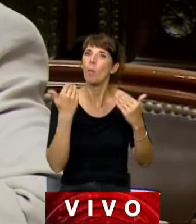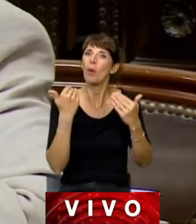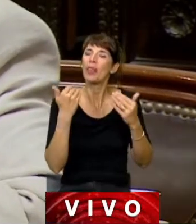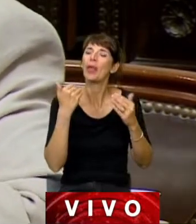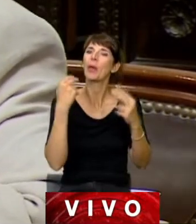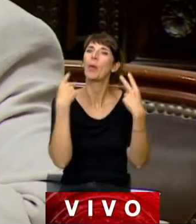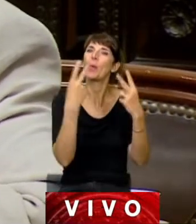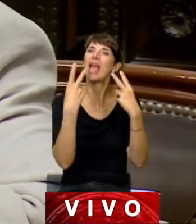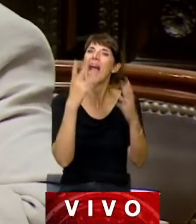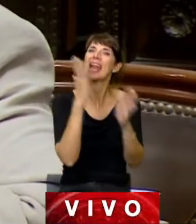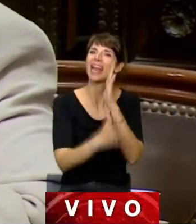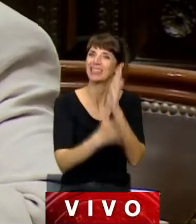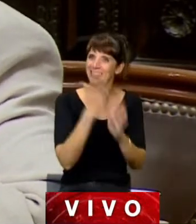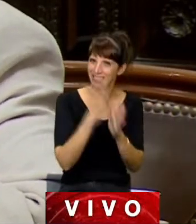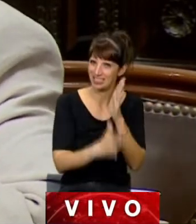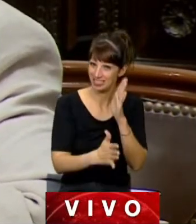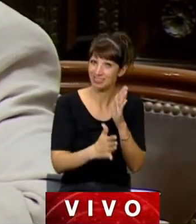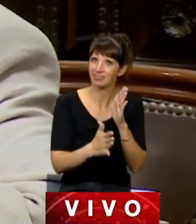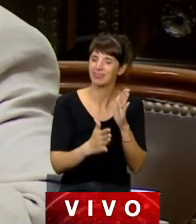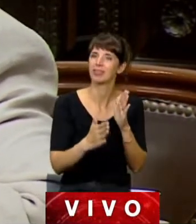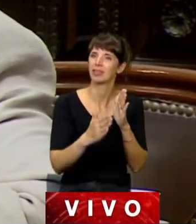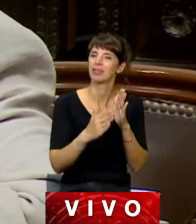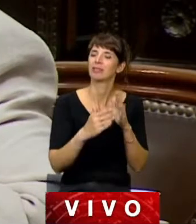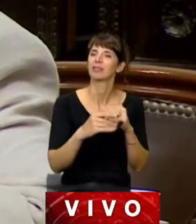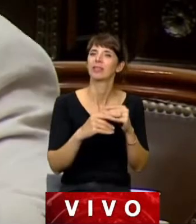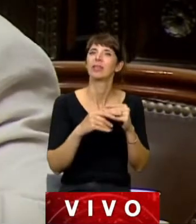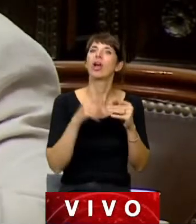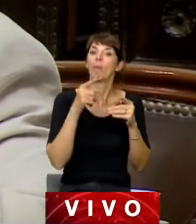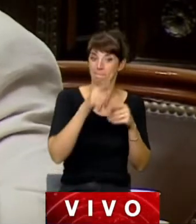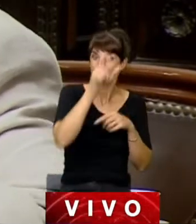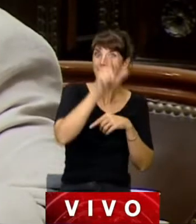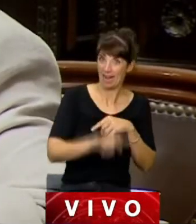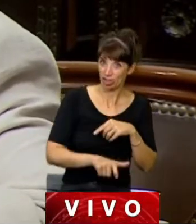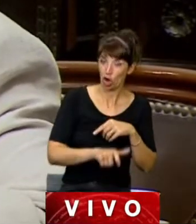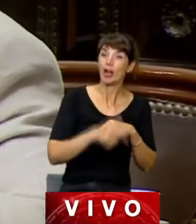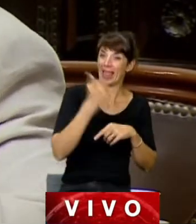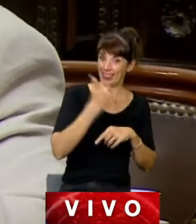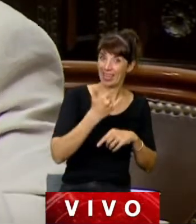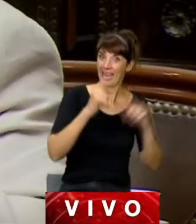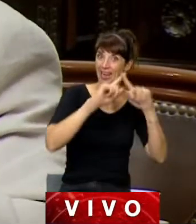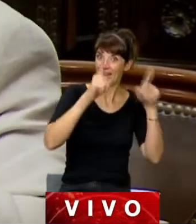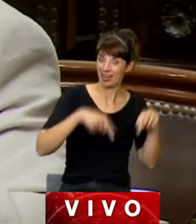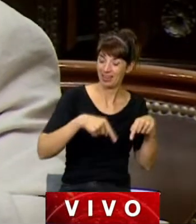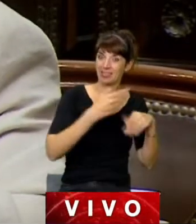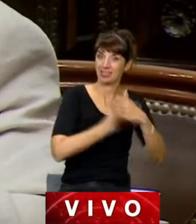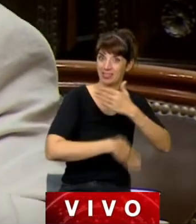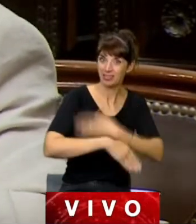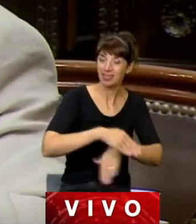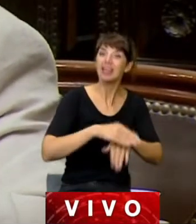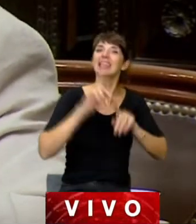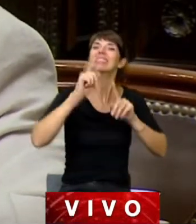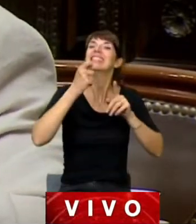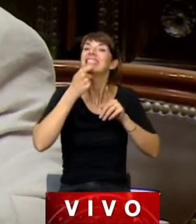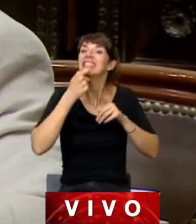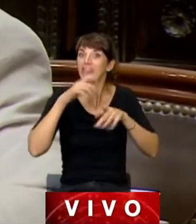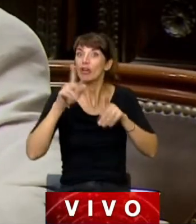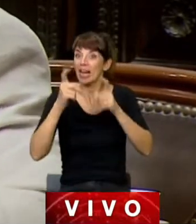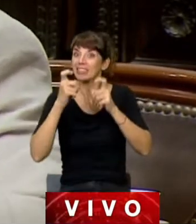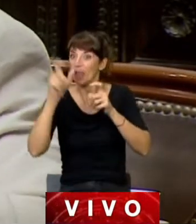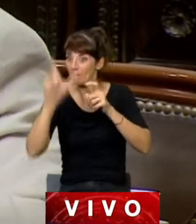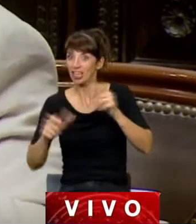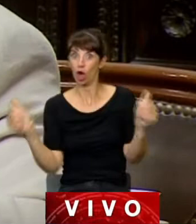al transporte público nacional, tanto para el beneficiario del certificado como que si necesita el